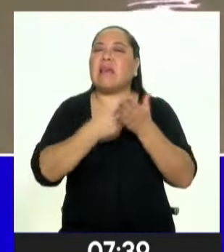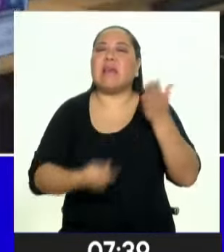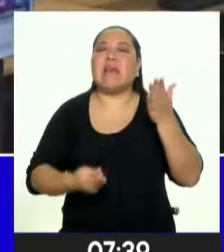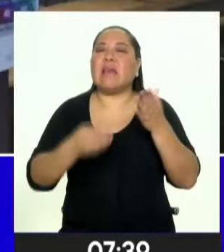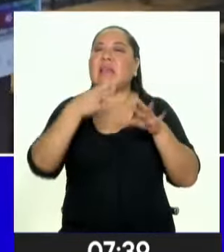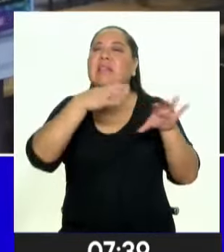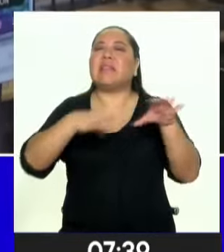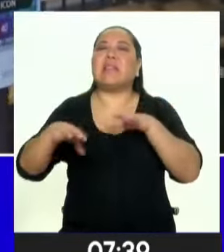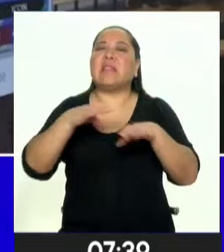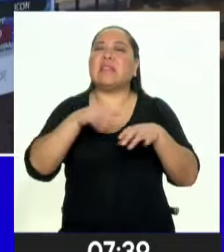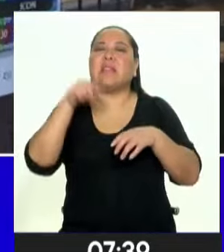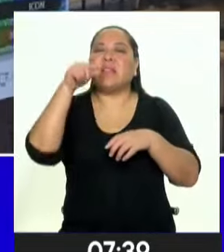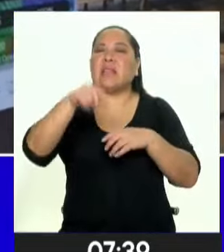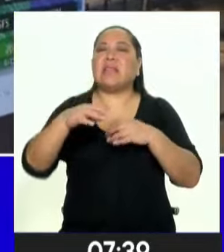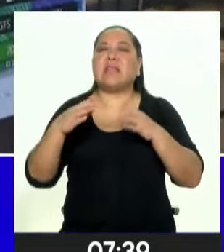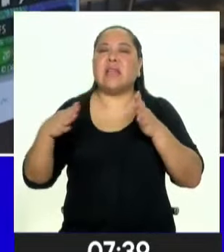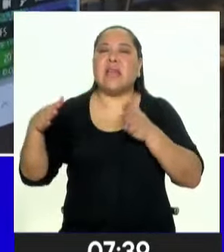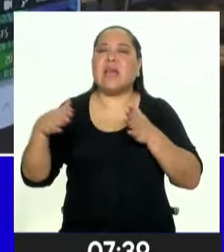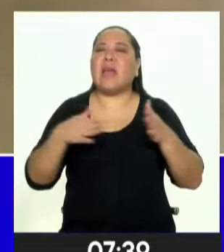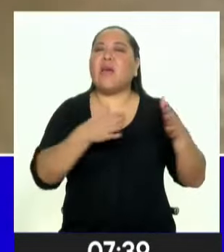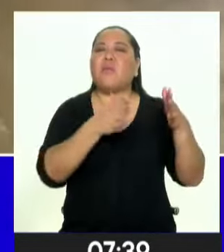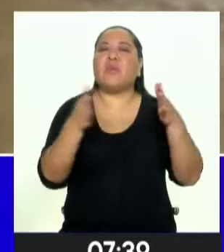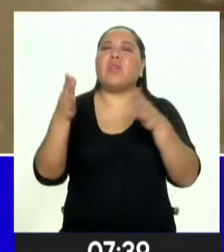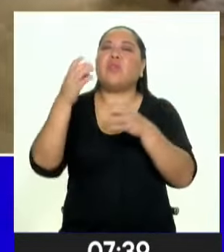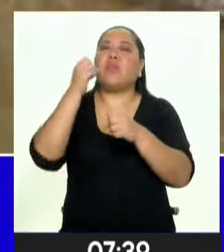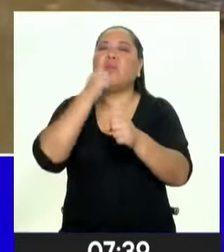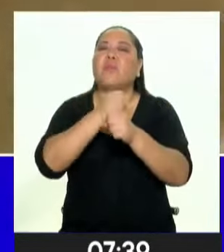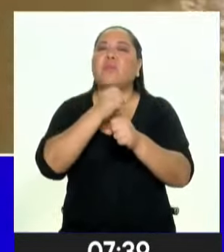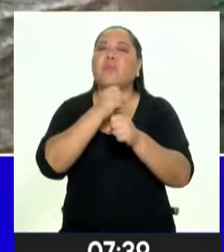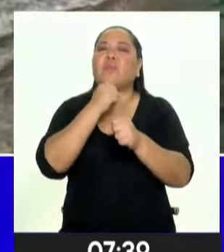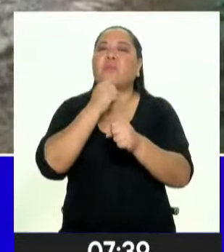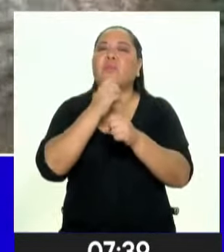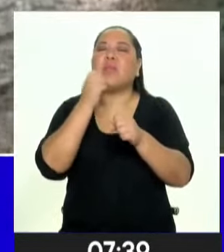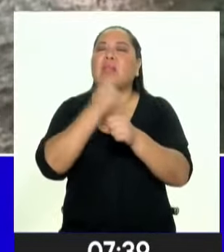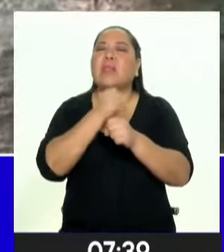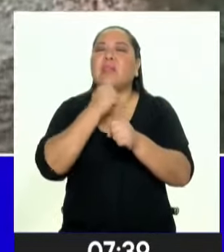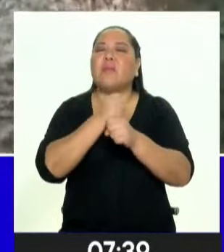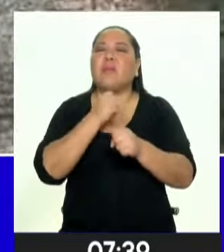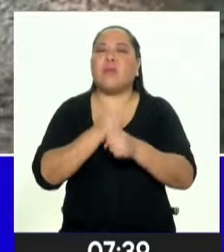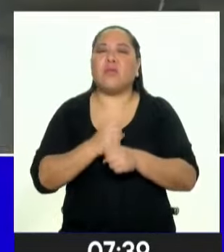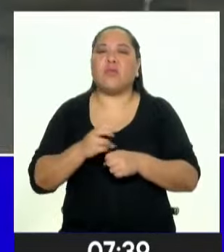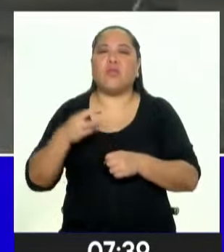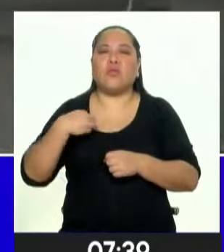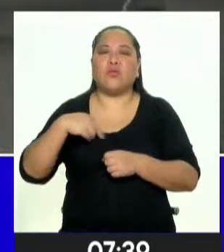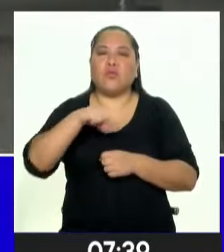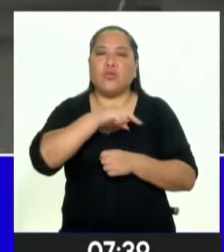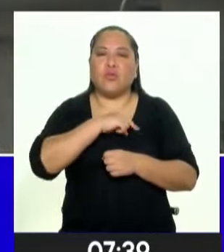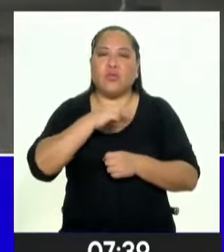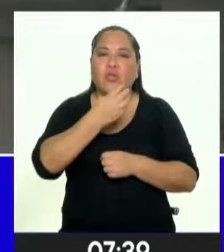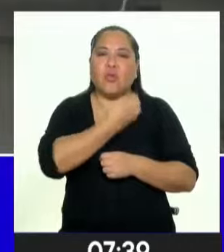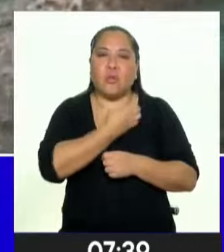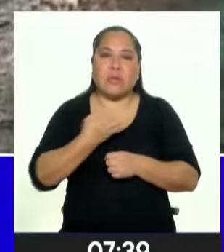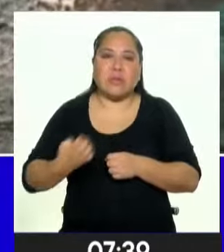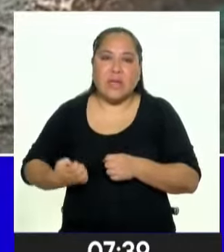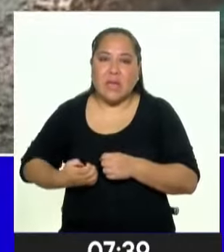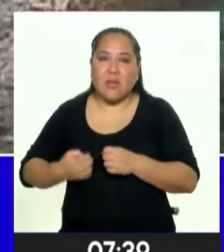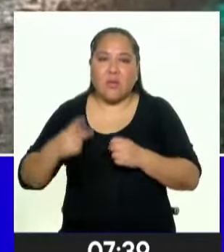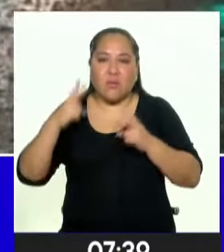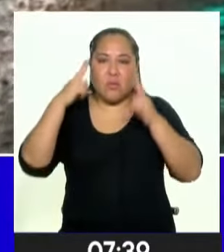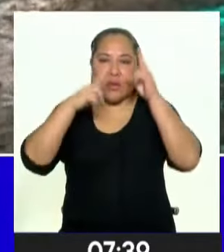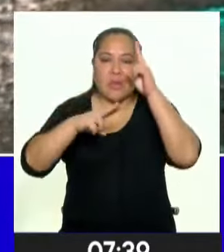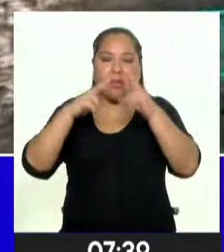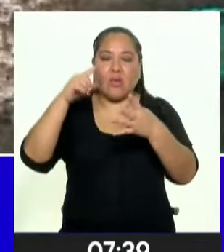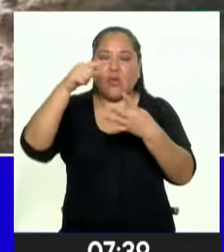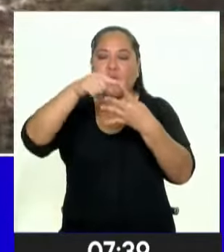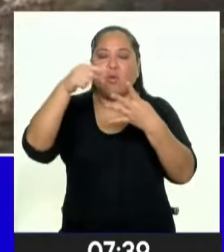mira lo que hemos hecho es un como gobierno hemos hecho un mapeo de las cuatro